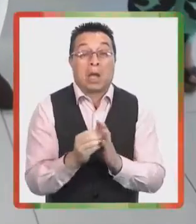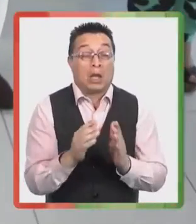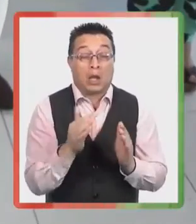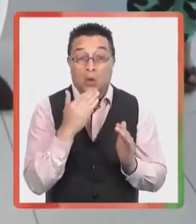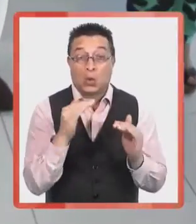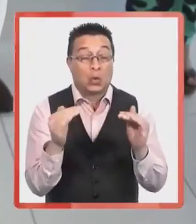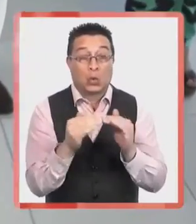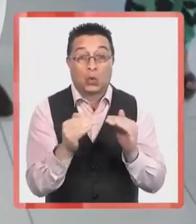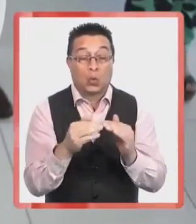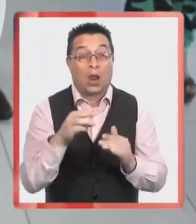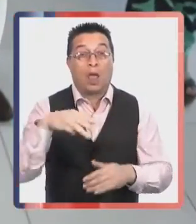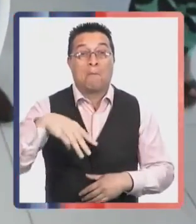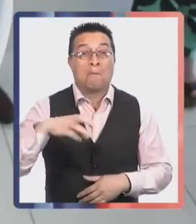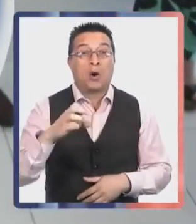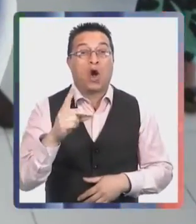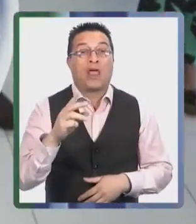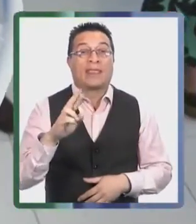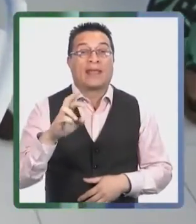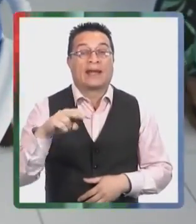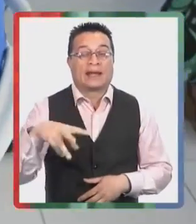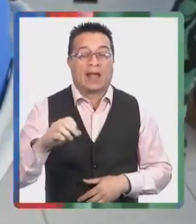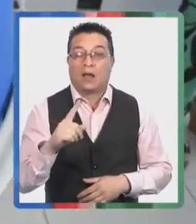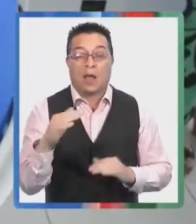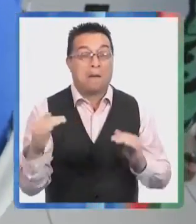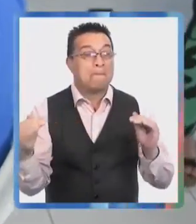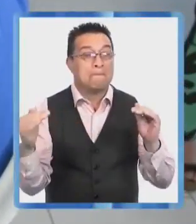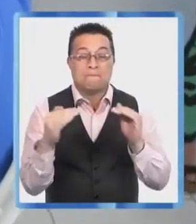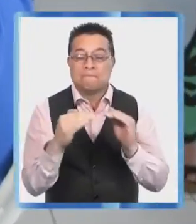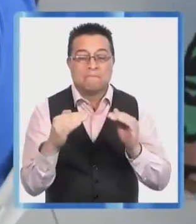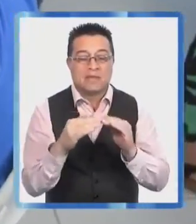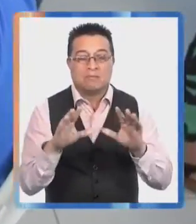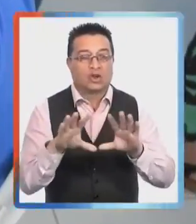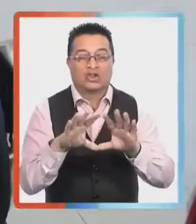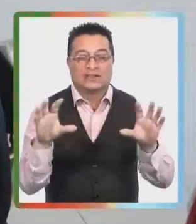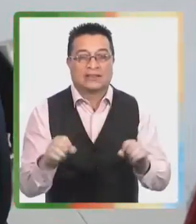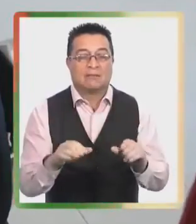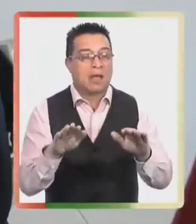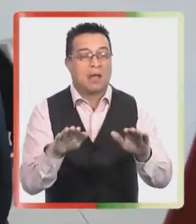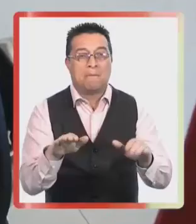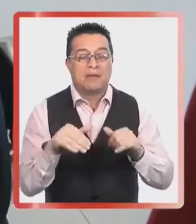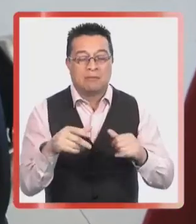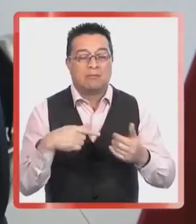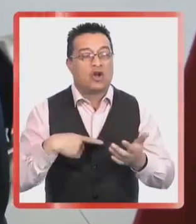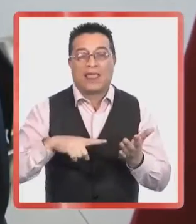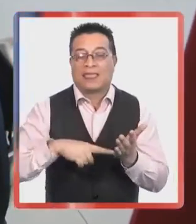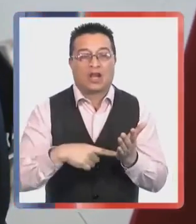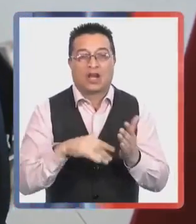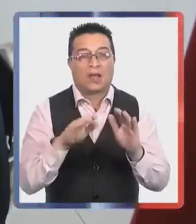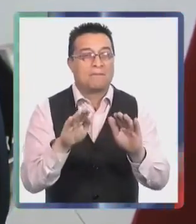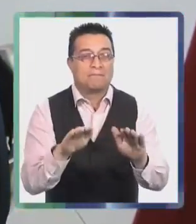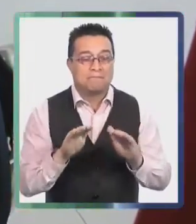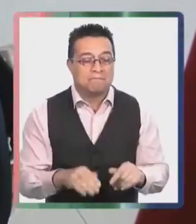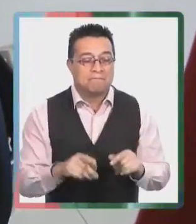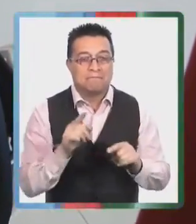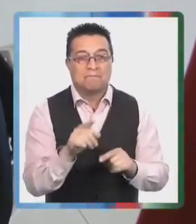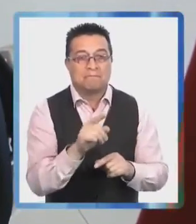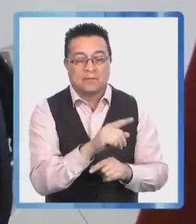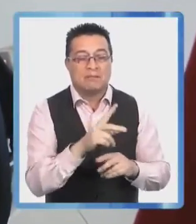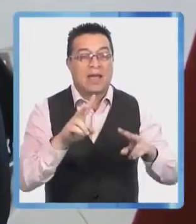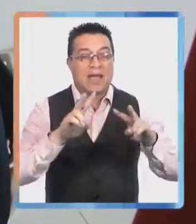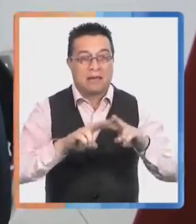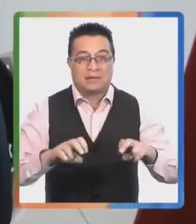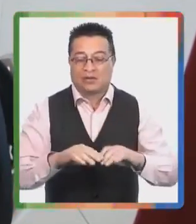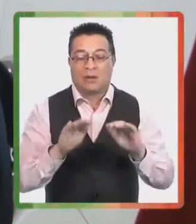más molestias con la vacuna Moderna, porque es el mismo sistema, el mismo elemento tecnológico, en la